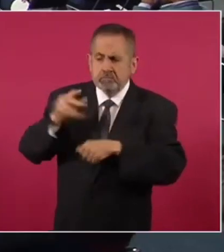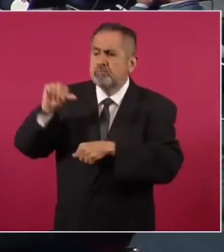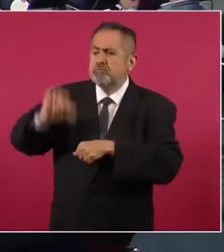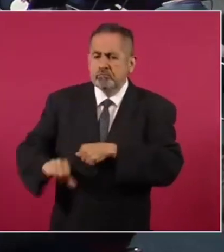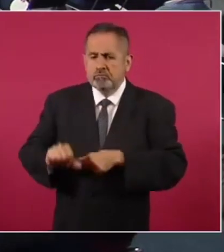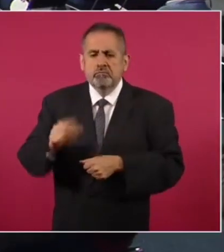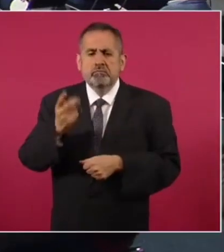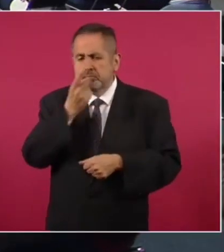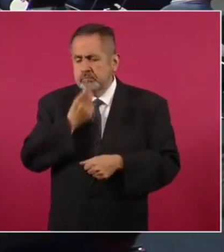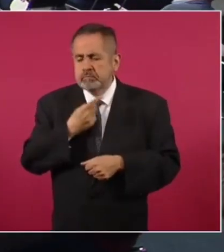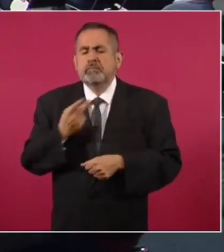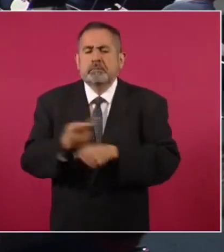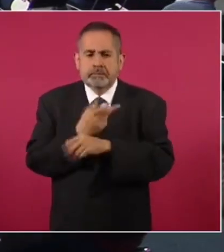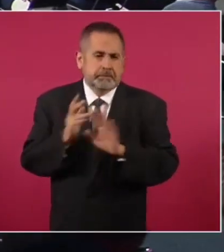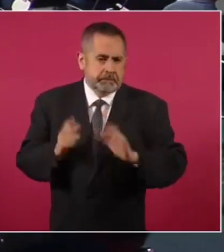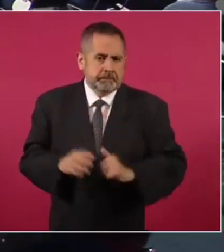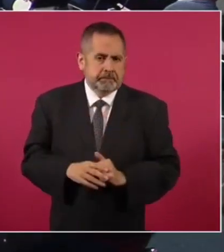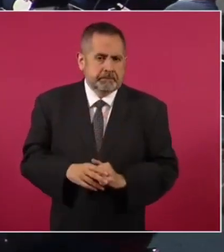A ver si